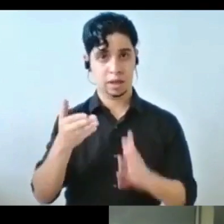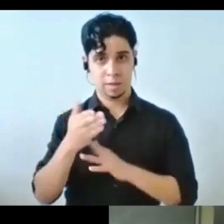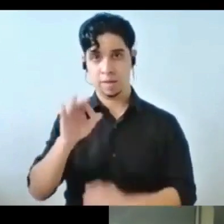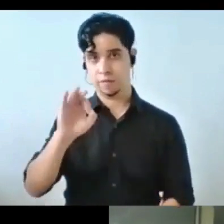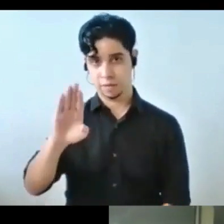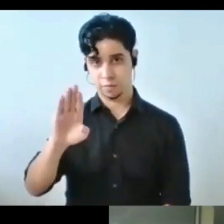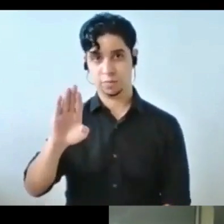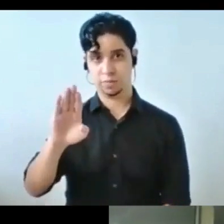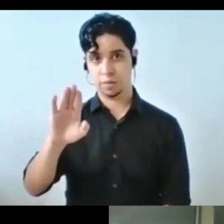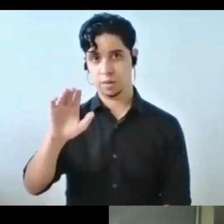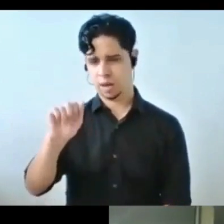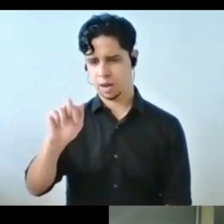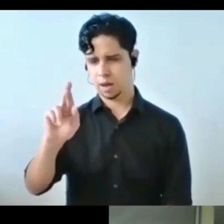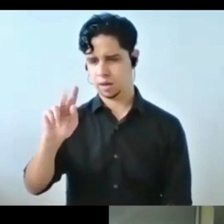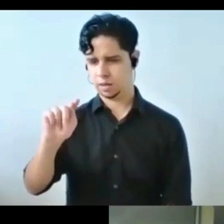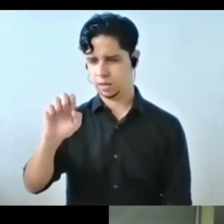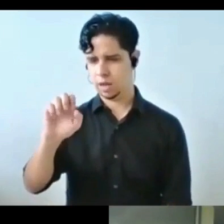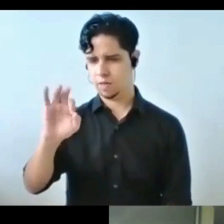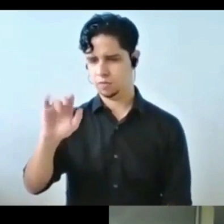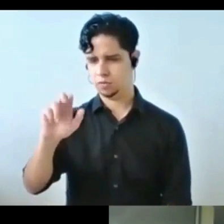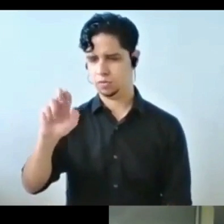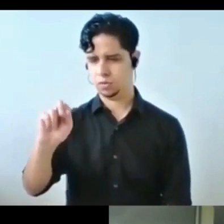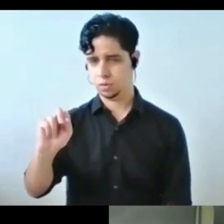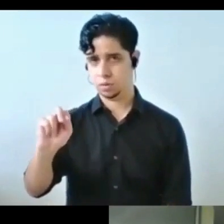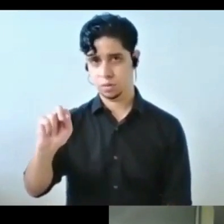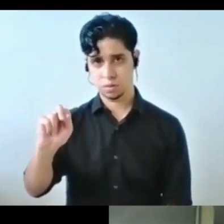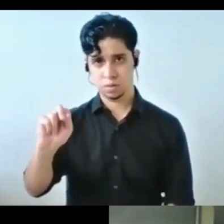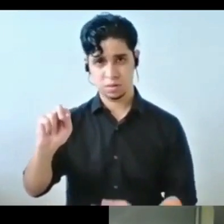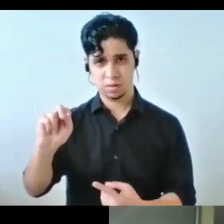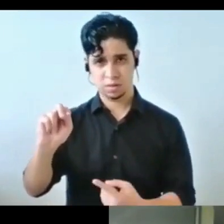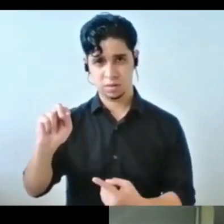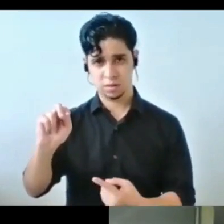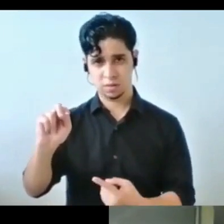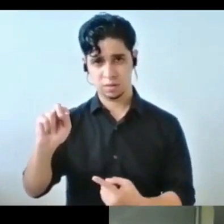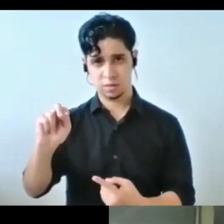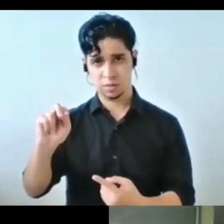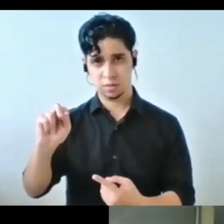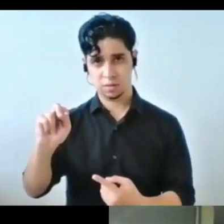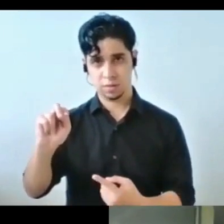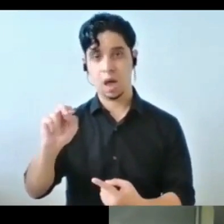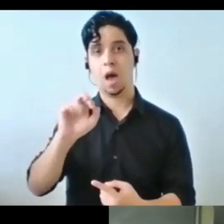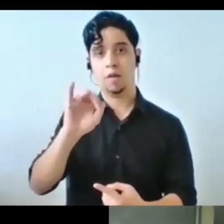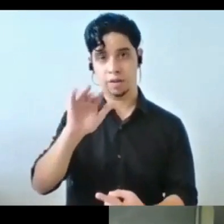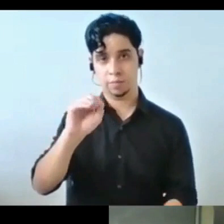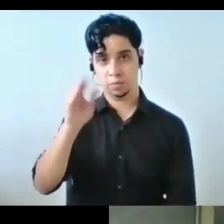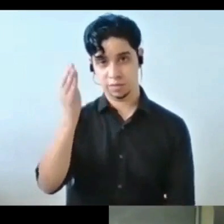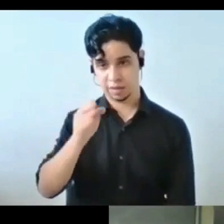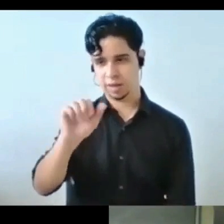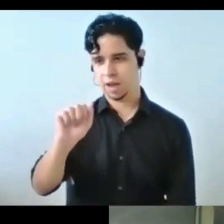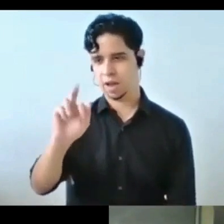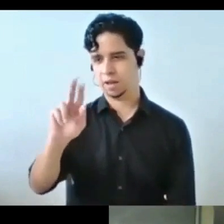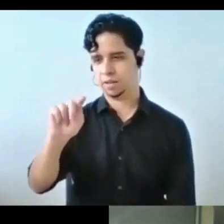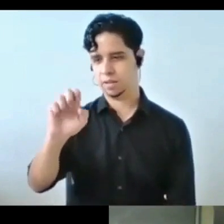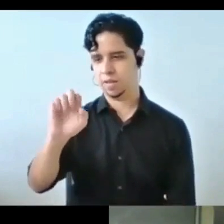Artefusión. ¿Cómo es la cosa? Artefusión/Facebook. Así es como tú dices. Facebook/Artefusión. Ah, ok, al revés. Entonces